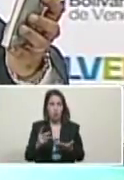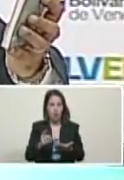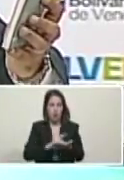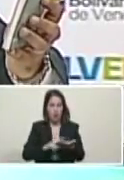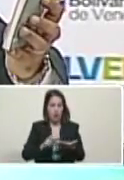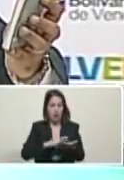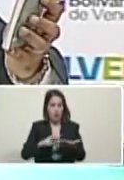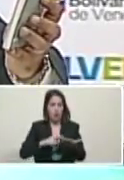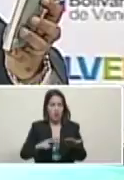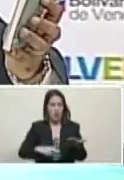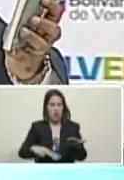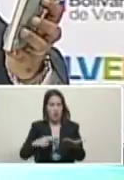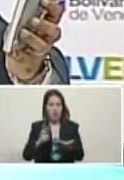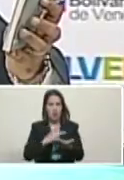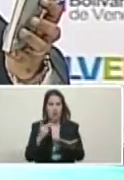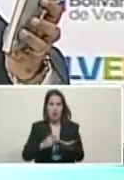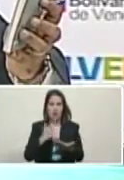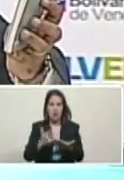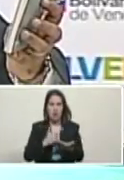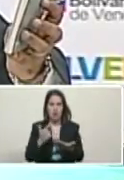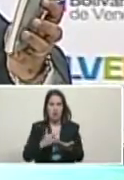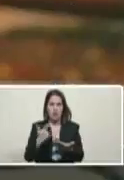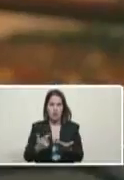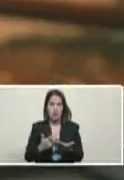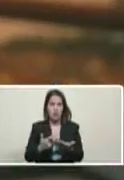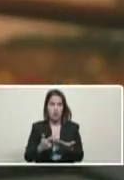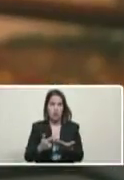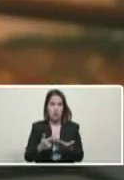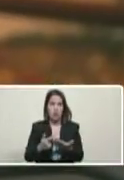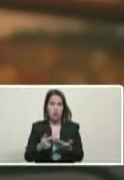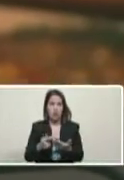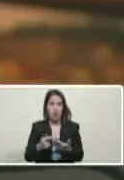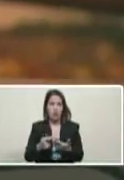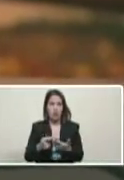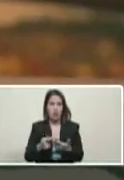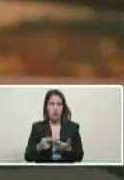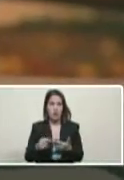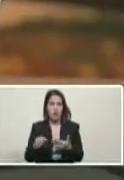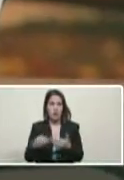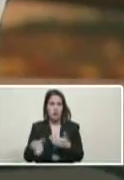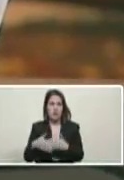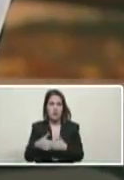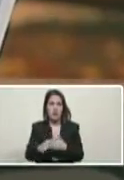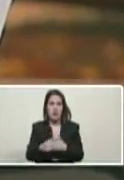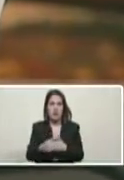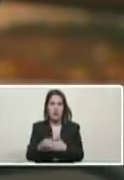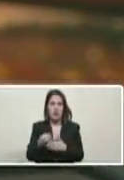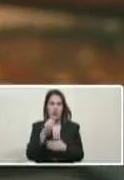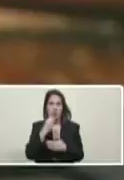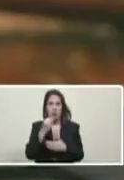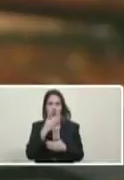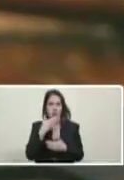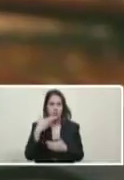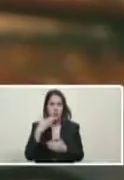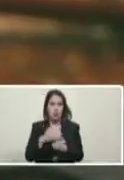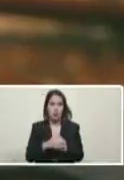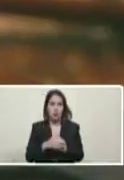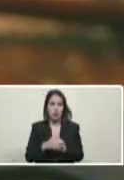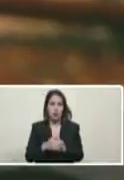Rana, del poeta Enrique Hernández de Jesús. Se ve bien interesante, ve una sardina en un